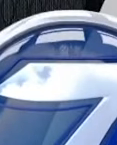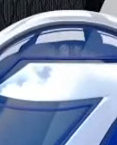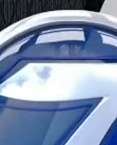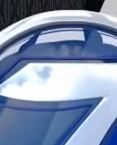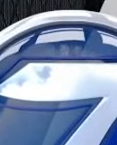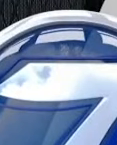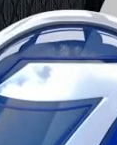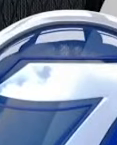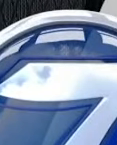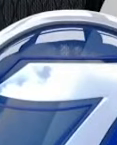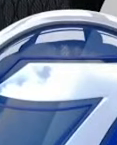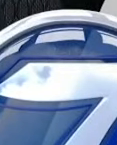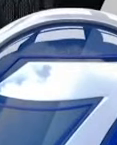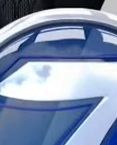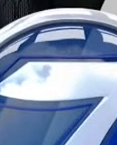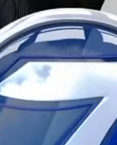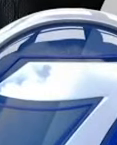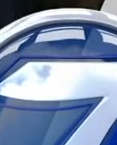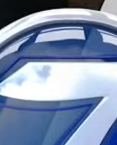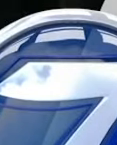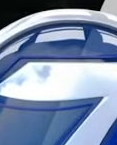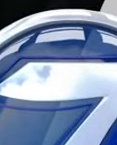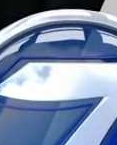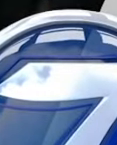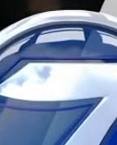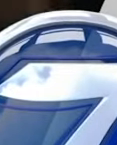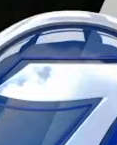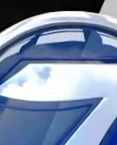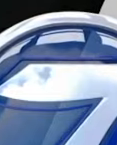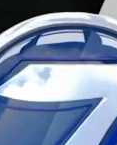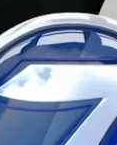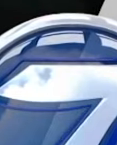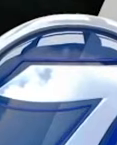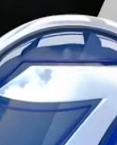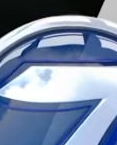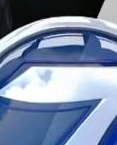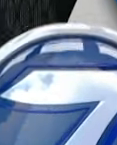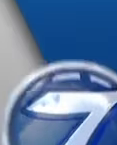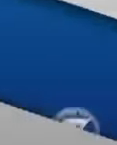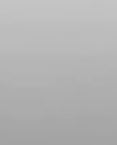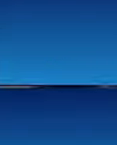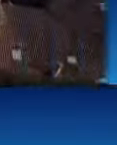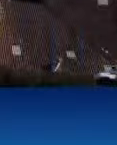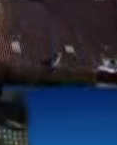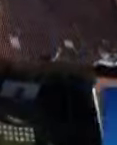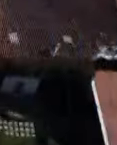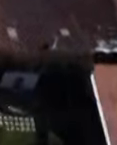Presunto narcotraficante requerido por Estados Unidos fue detenido en la zona 11 capitalina.